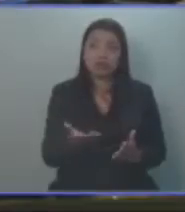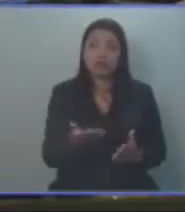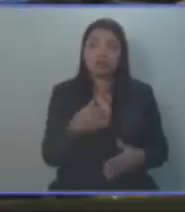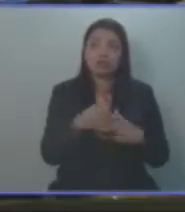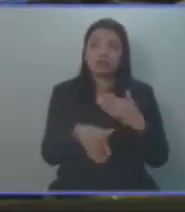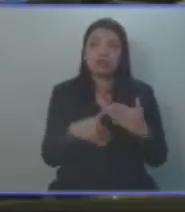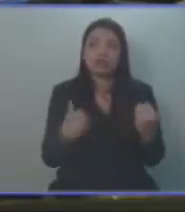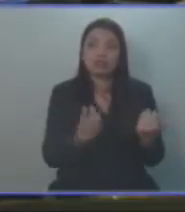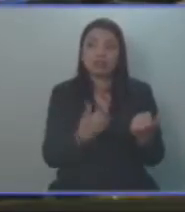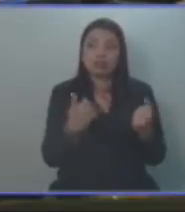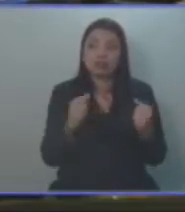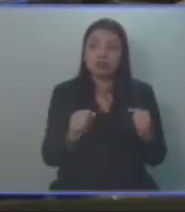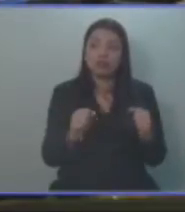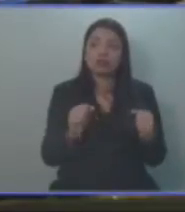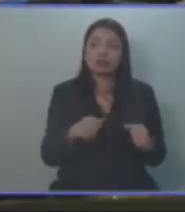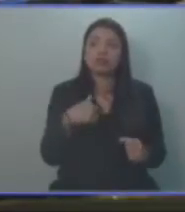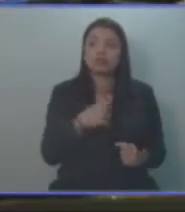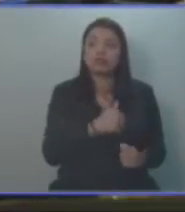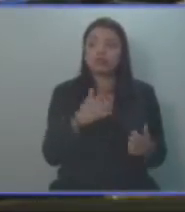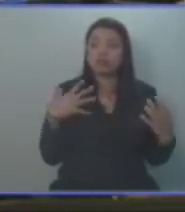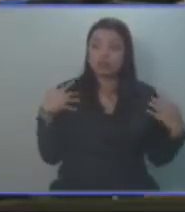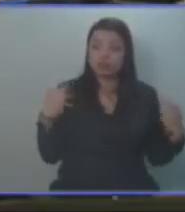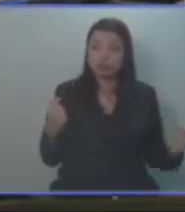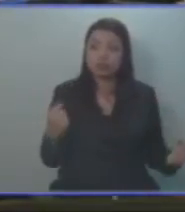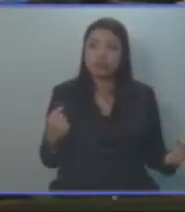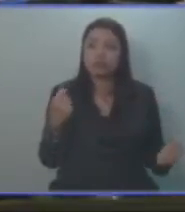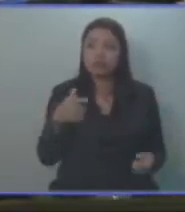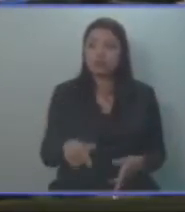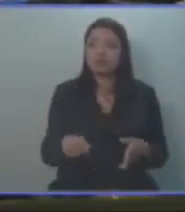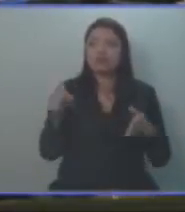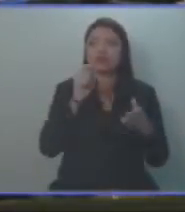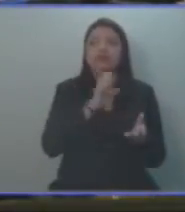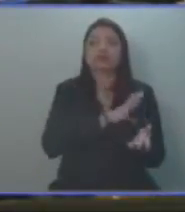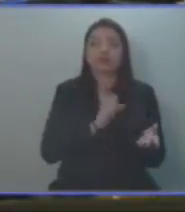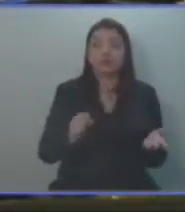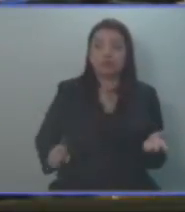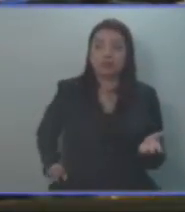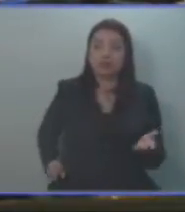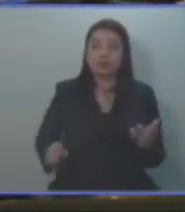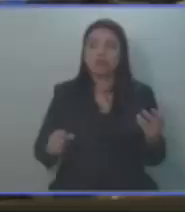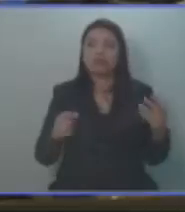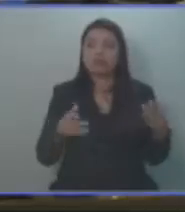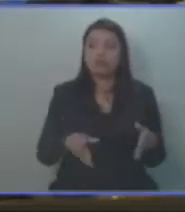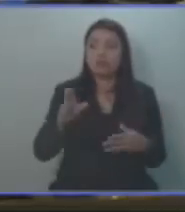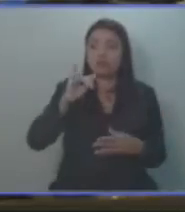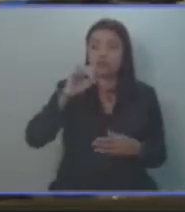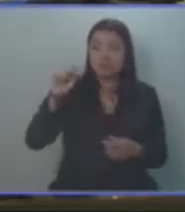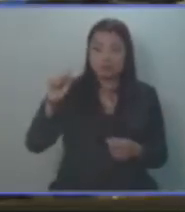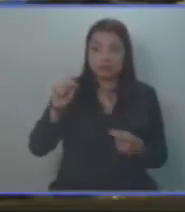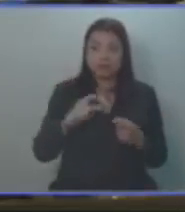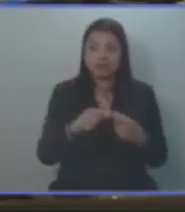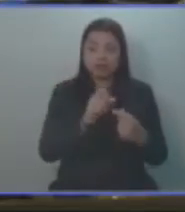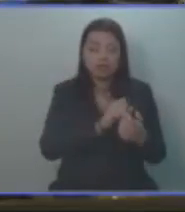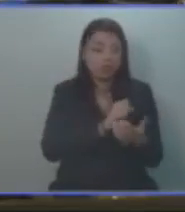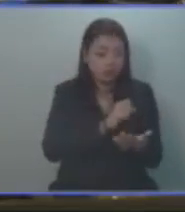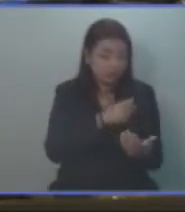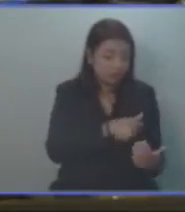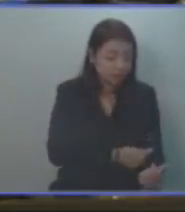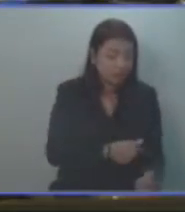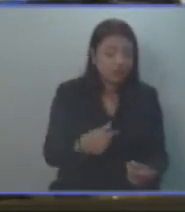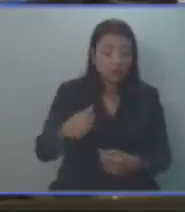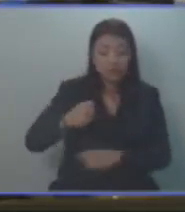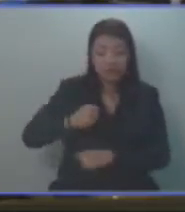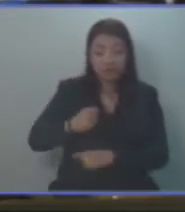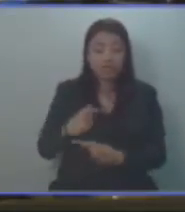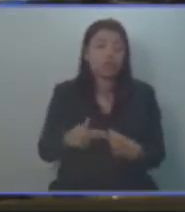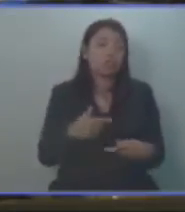estrecha coordinación con el Ministerio de Salud, el Instituto Salvadoreño del Seguro Social, el Comando de Sanidad Militar y las